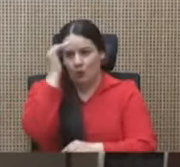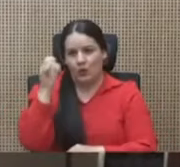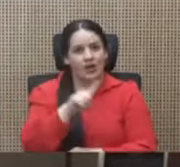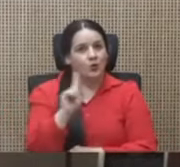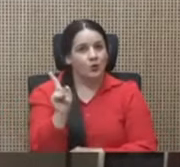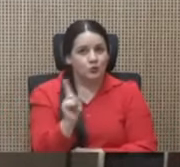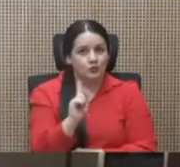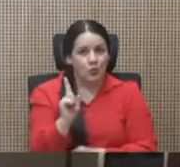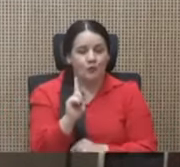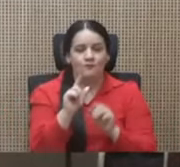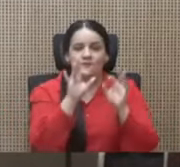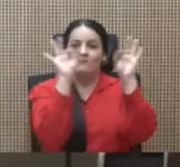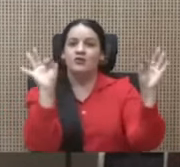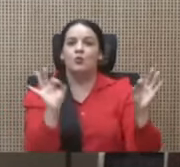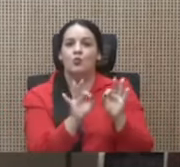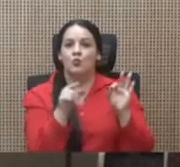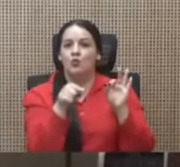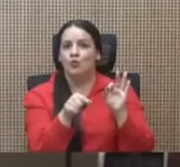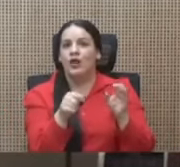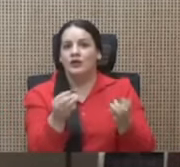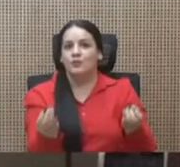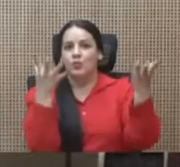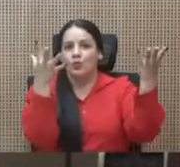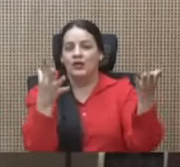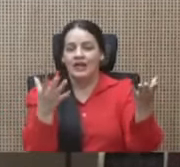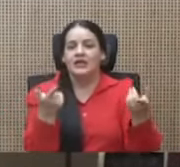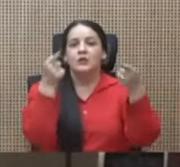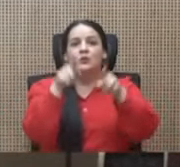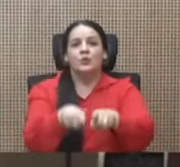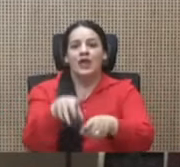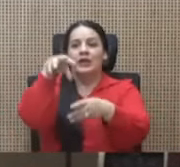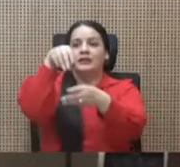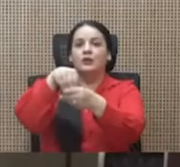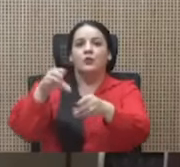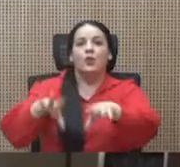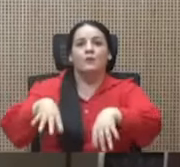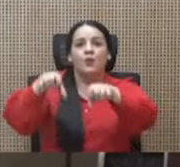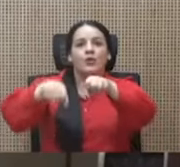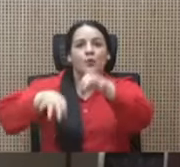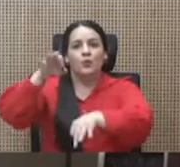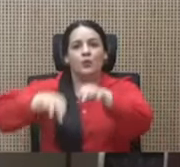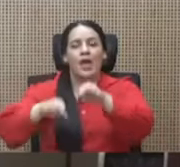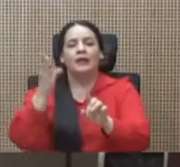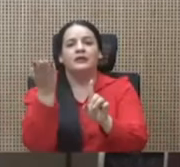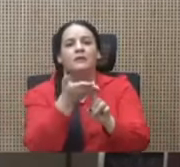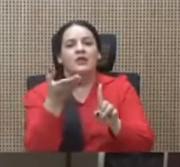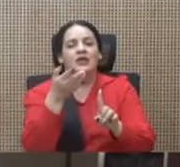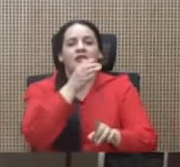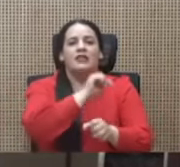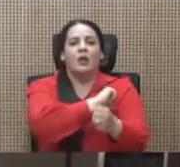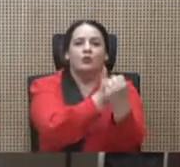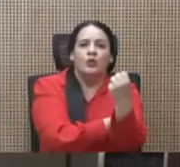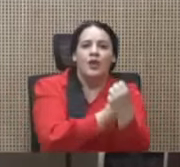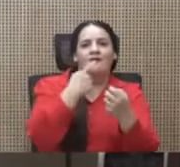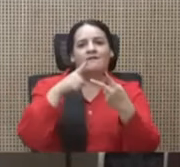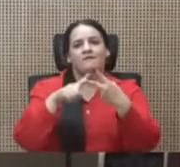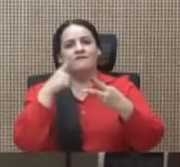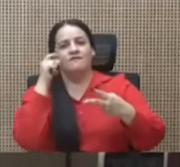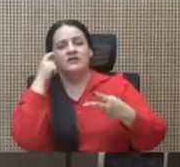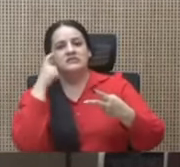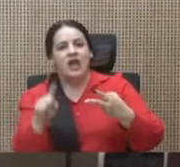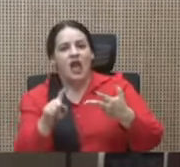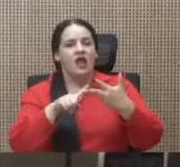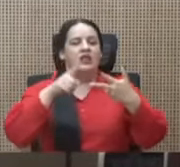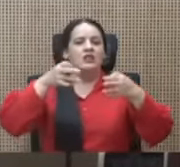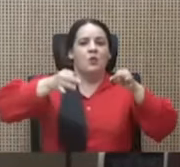poder judicial donde han sido víctimas precisamente de autoridades de eh Fiscales de jueces